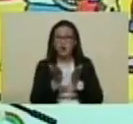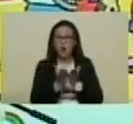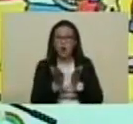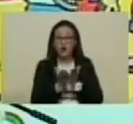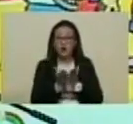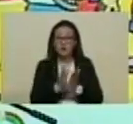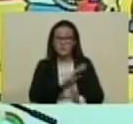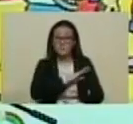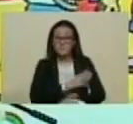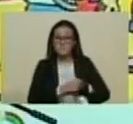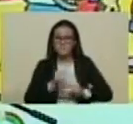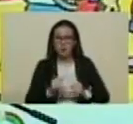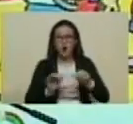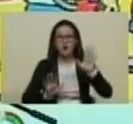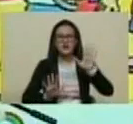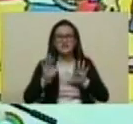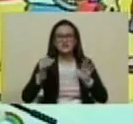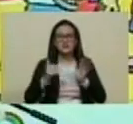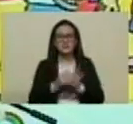repotenciado en